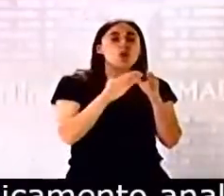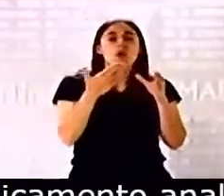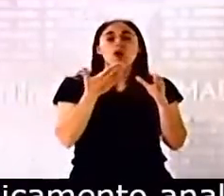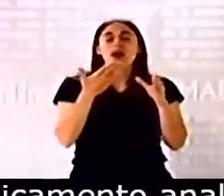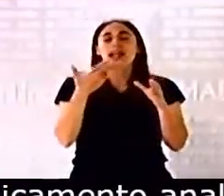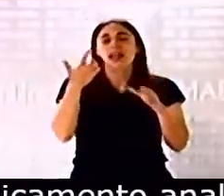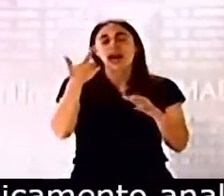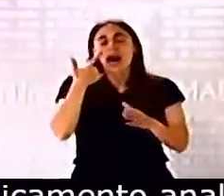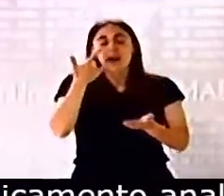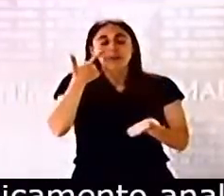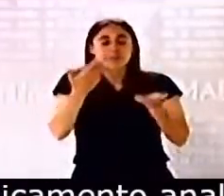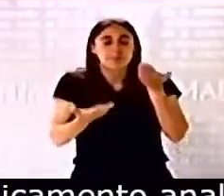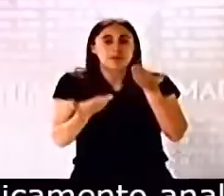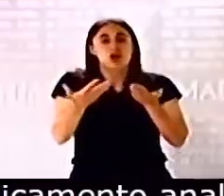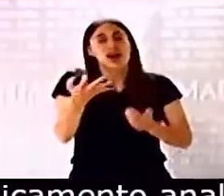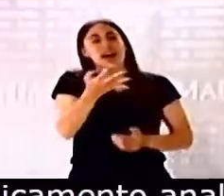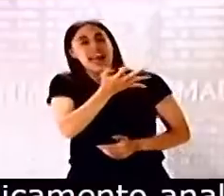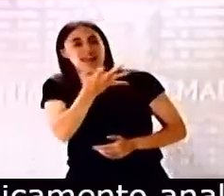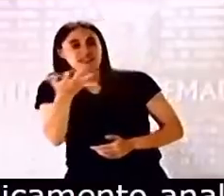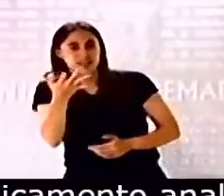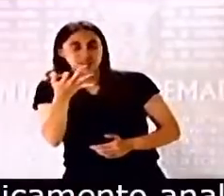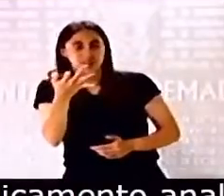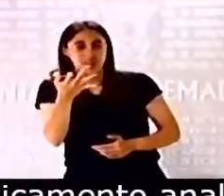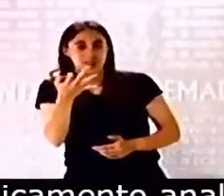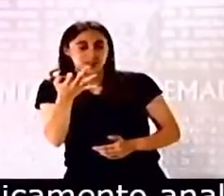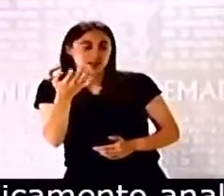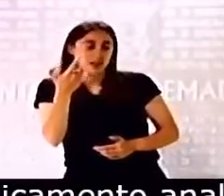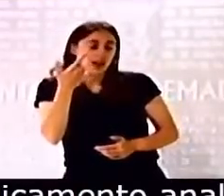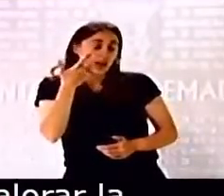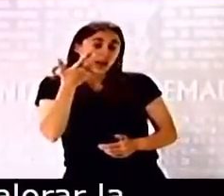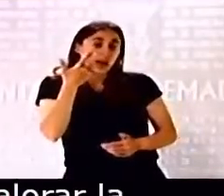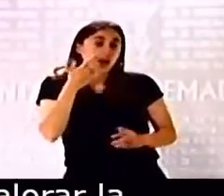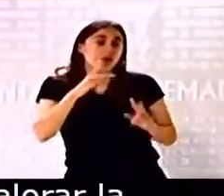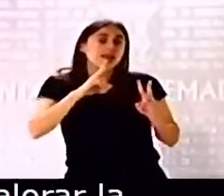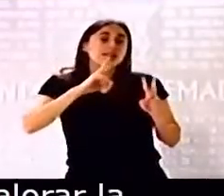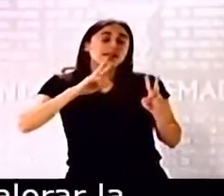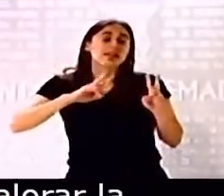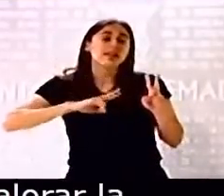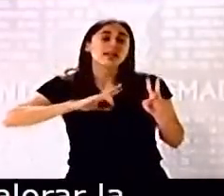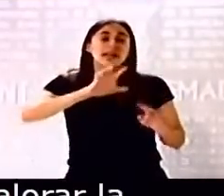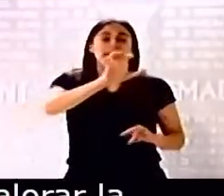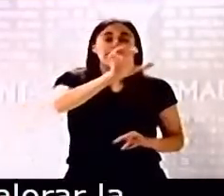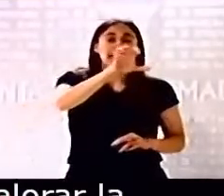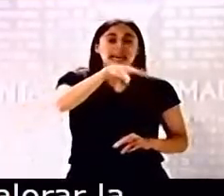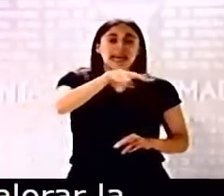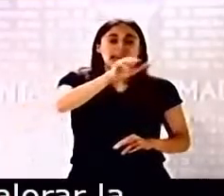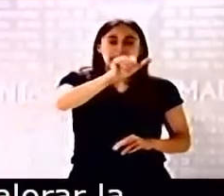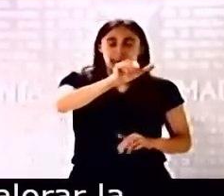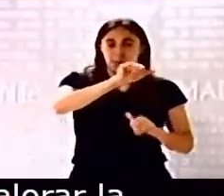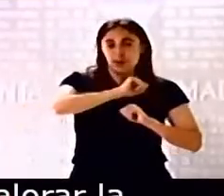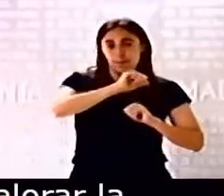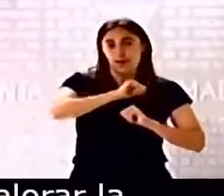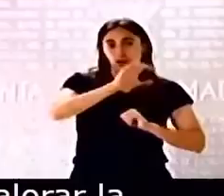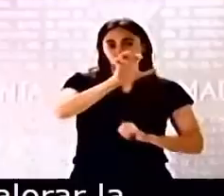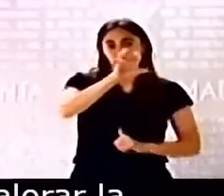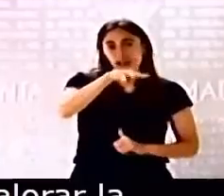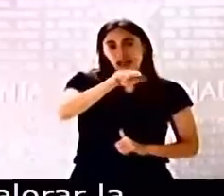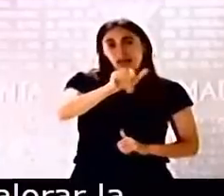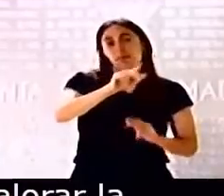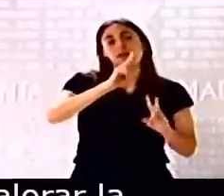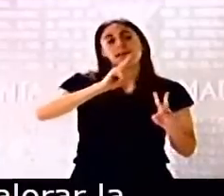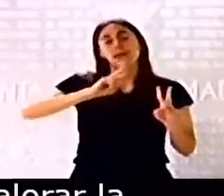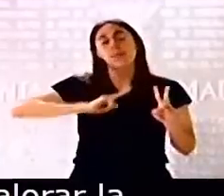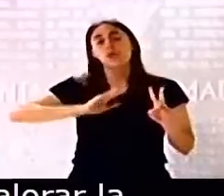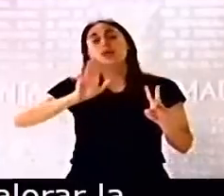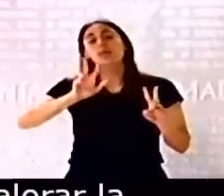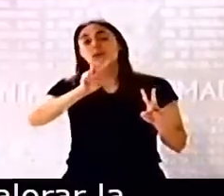efectividad, y no esperamos un posicionamiento de la EMA con respecto a la vacuna de AstraZeneca hasta el 22